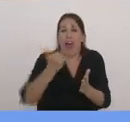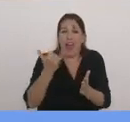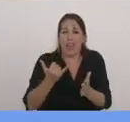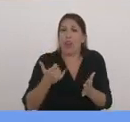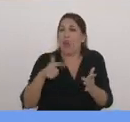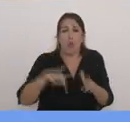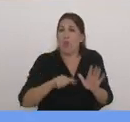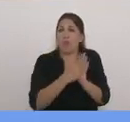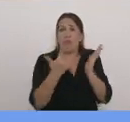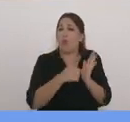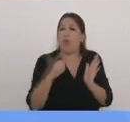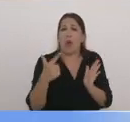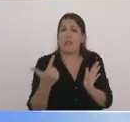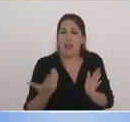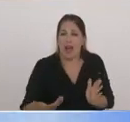Entonces,